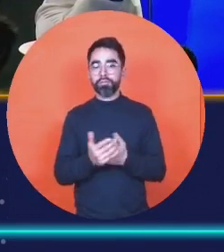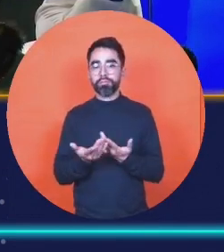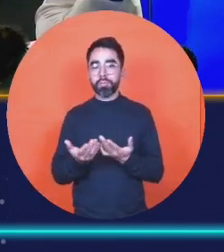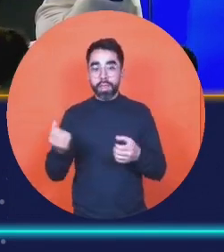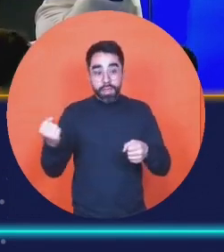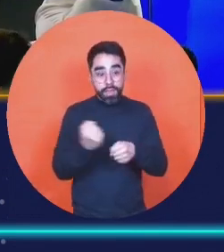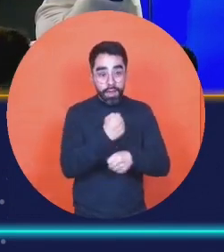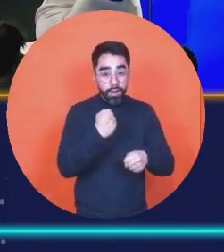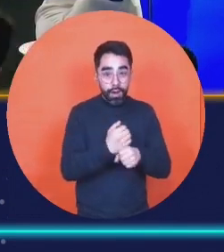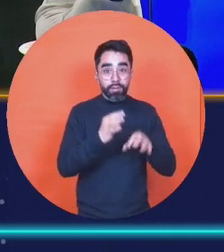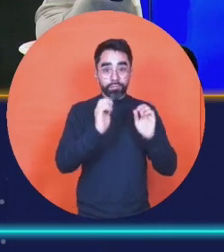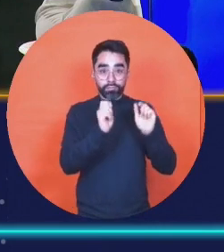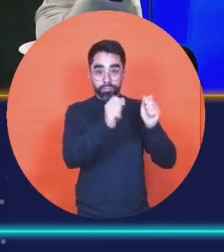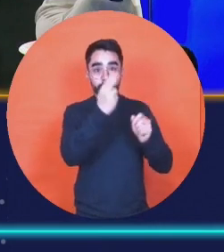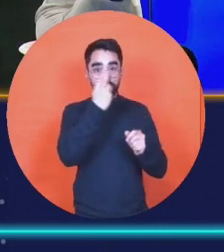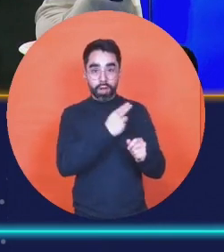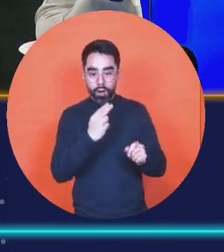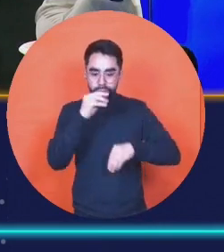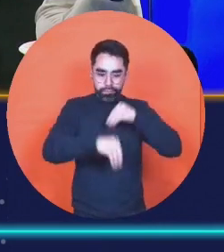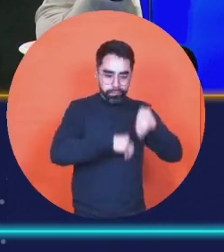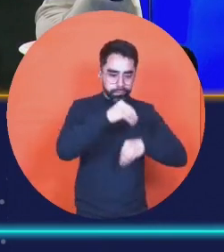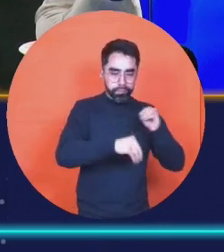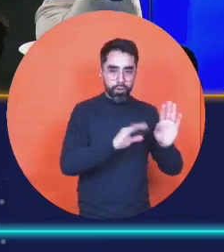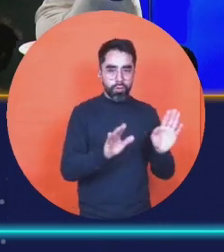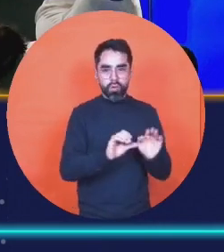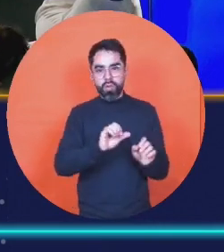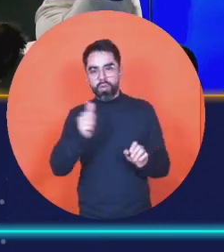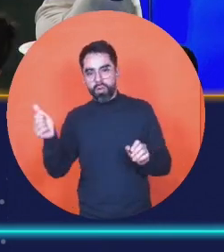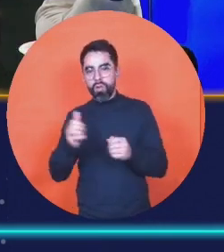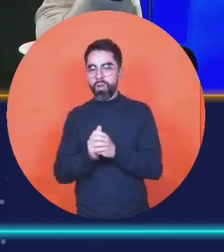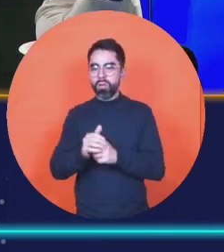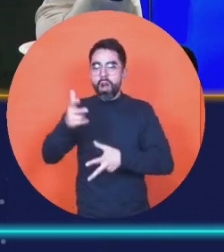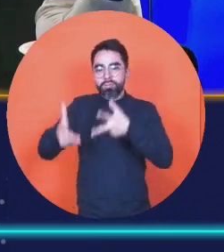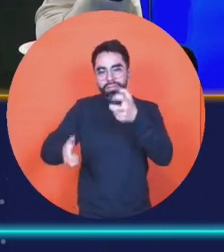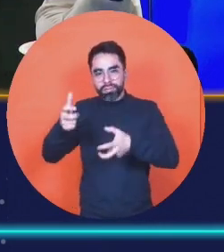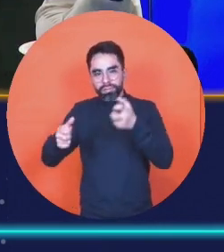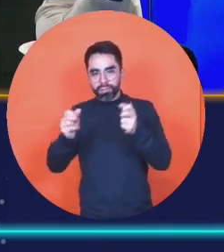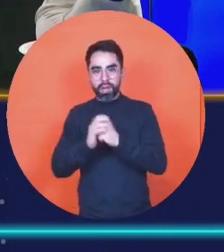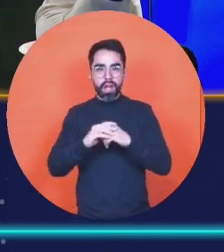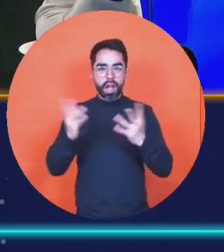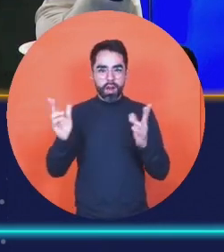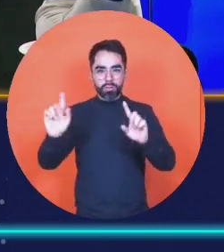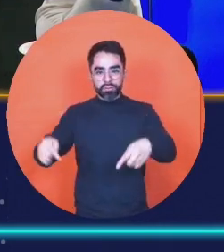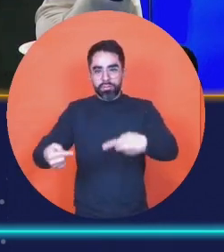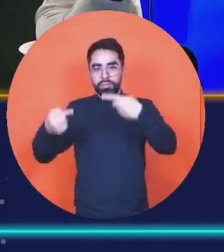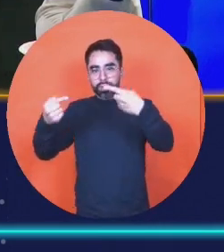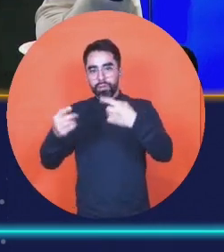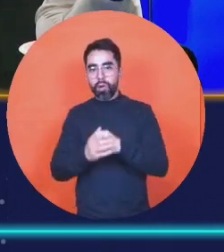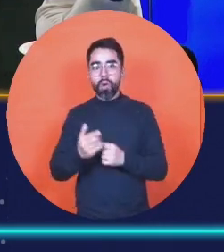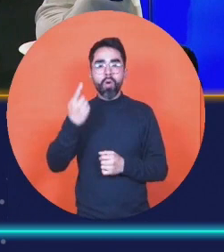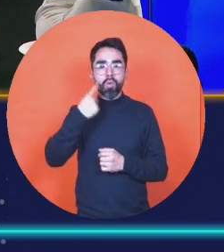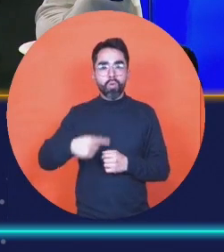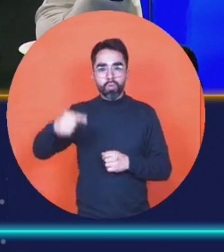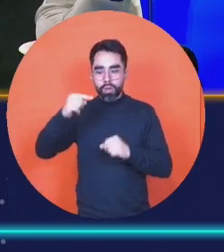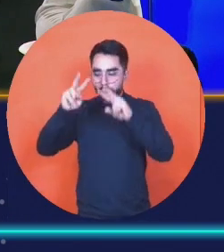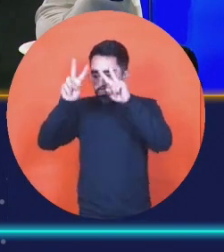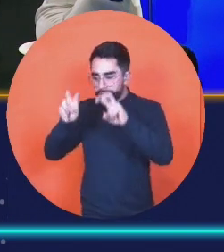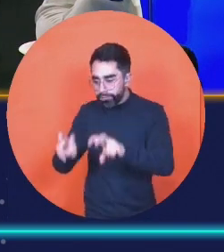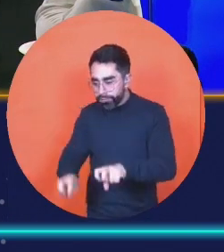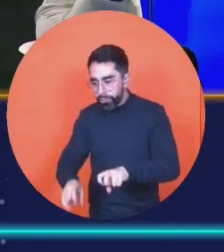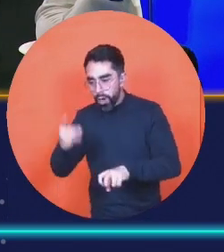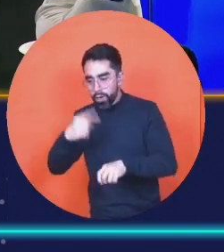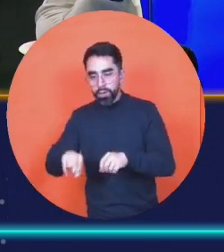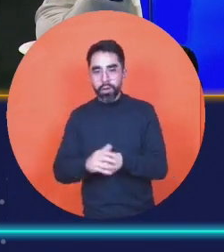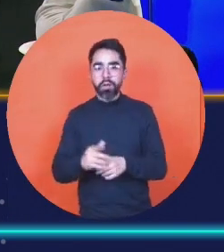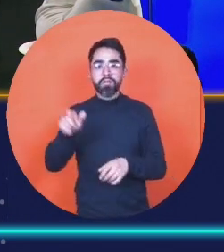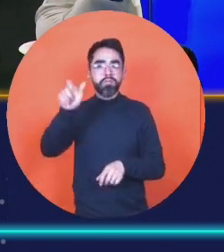es trabajo, ¿cierto? No están trabajando en producción, sino que están metidos en un game jam o están en un día de investigación y laboratorio. Y en ese día la gente